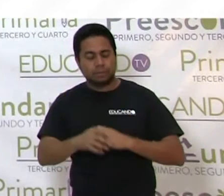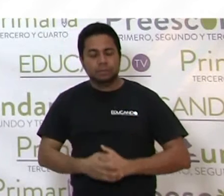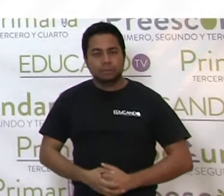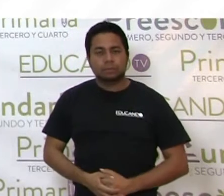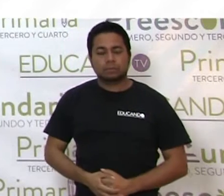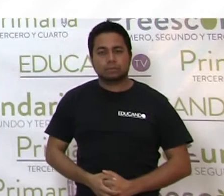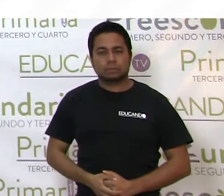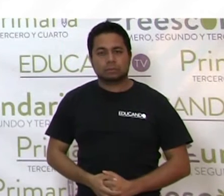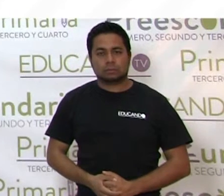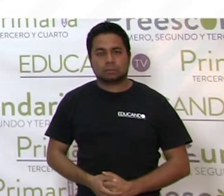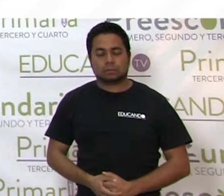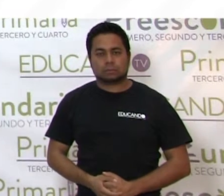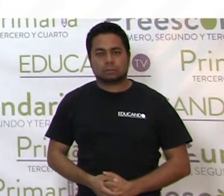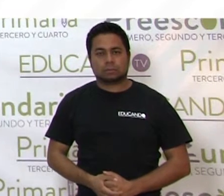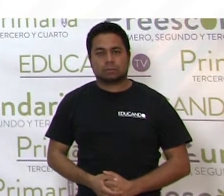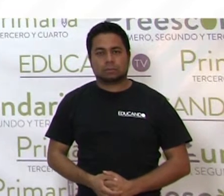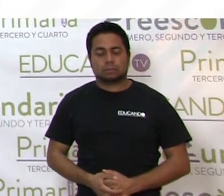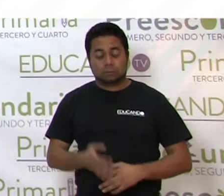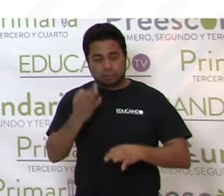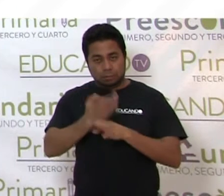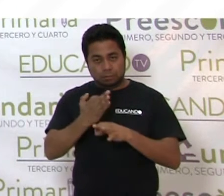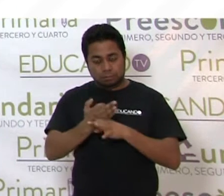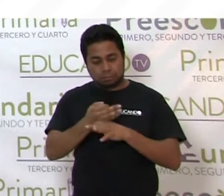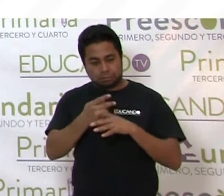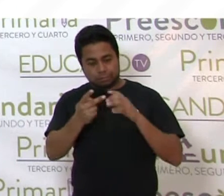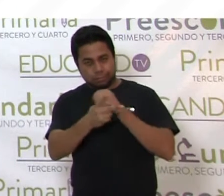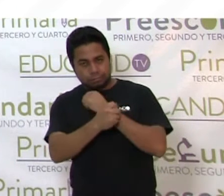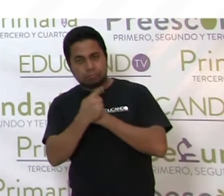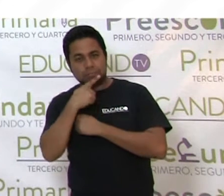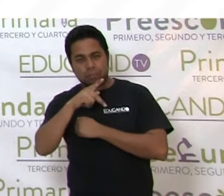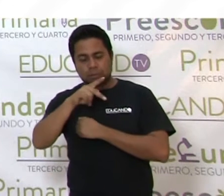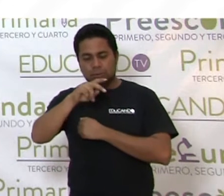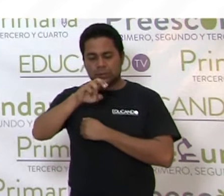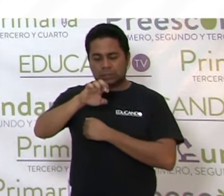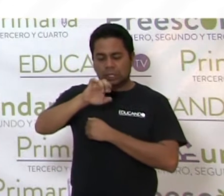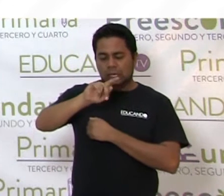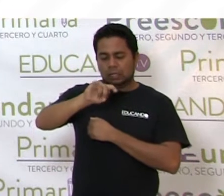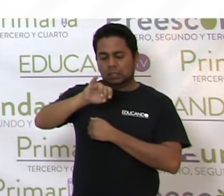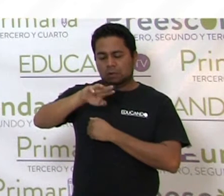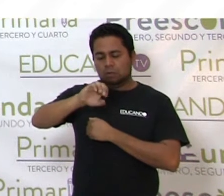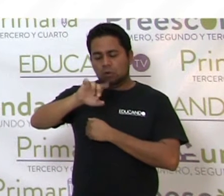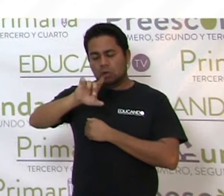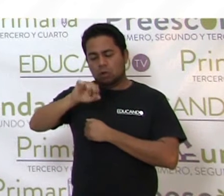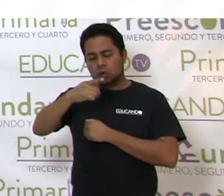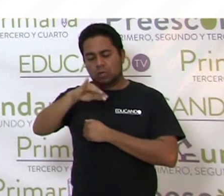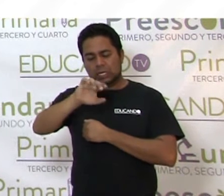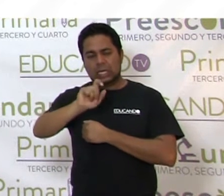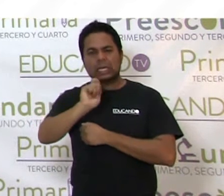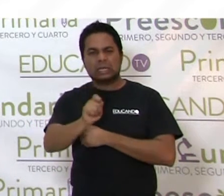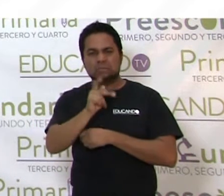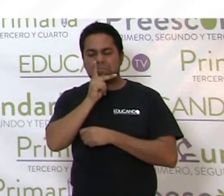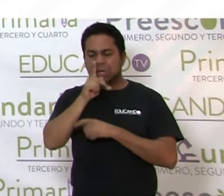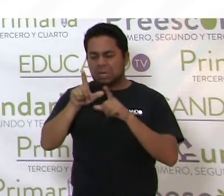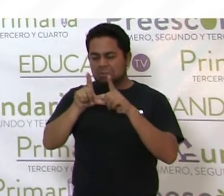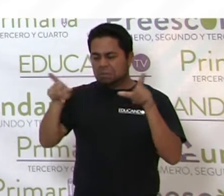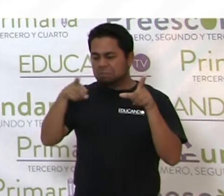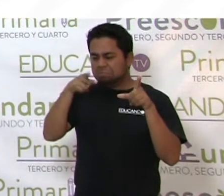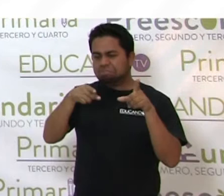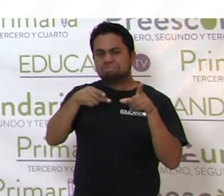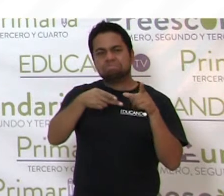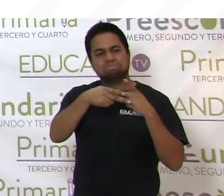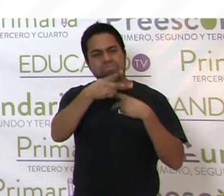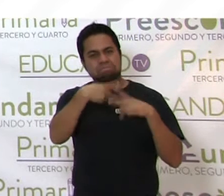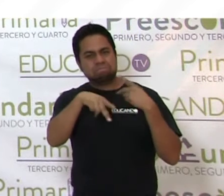En la imagen que estamos viendo dice etimología. Etimología quiere decir la raíz, o sea, de dónde vienen